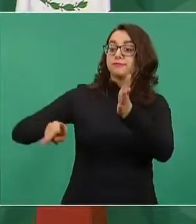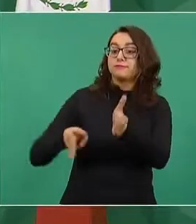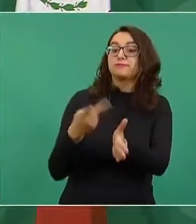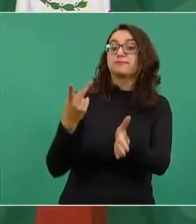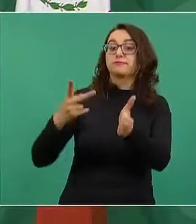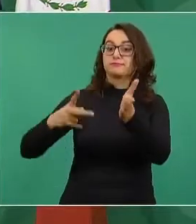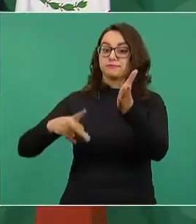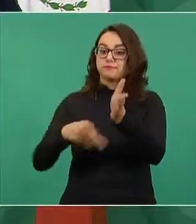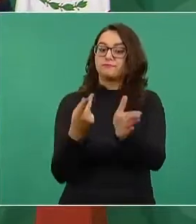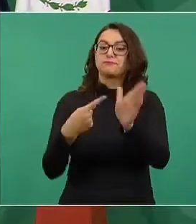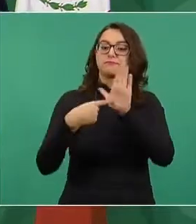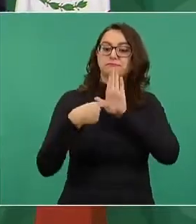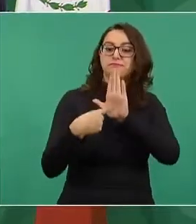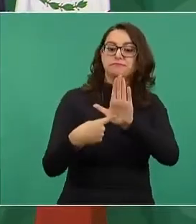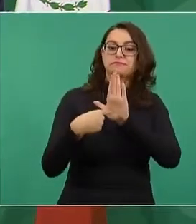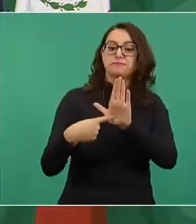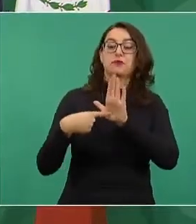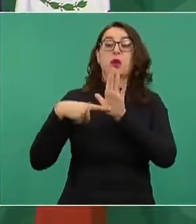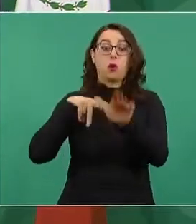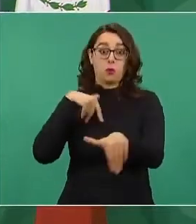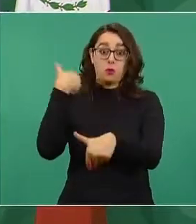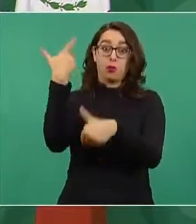decida en el Congreso